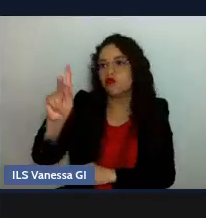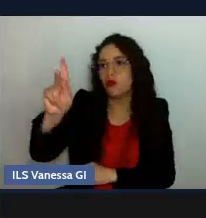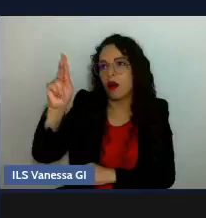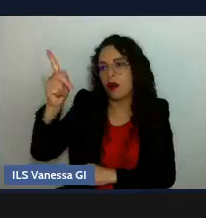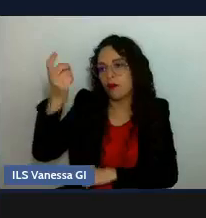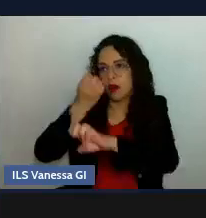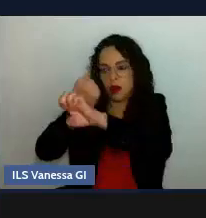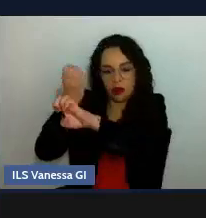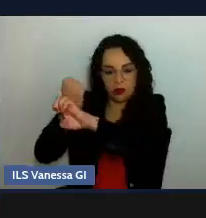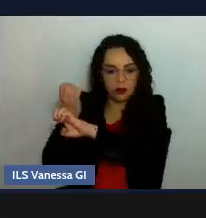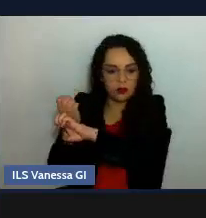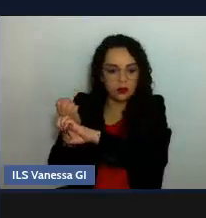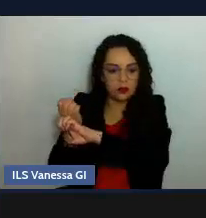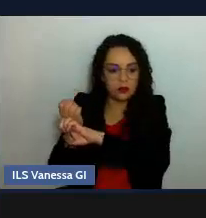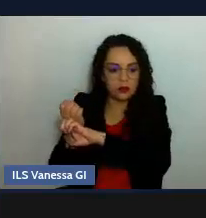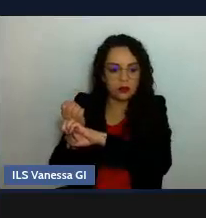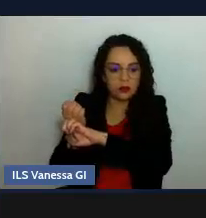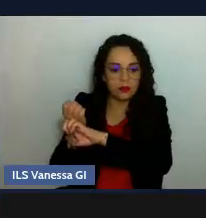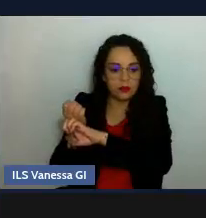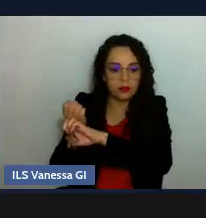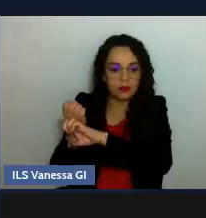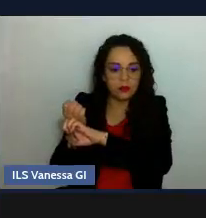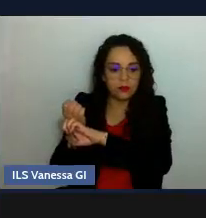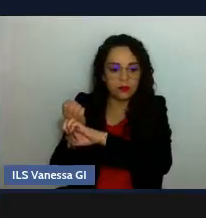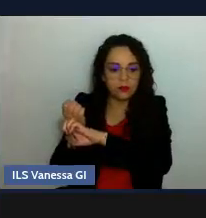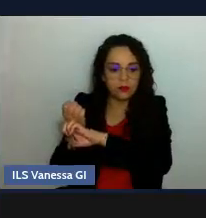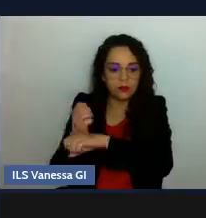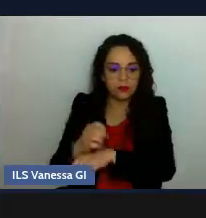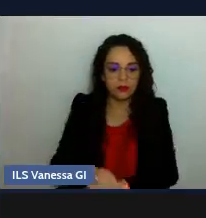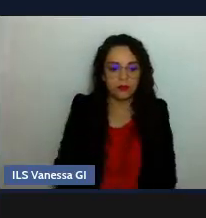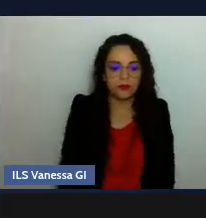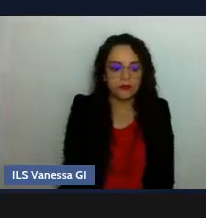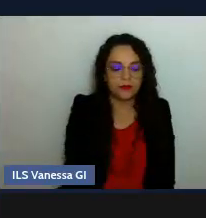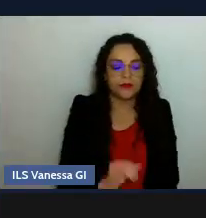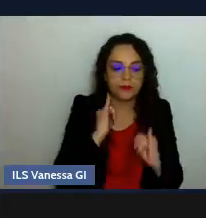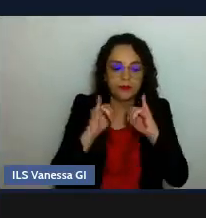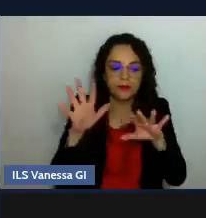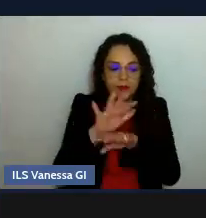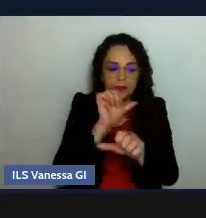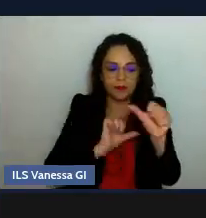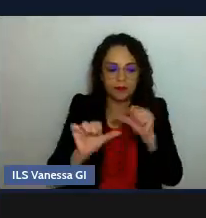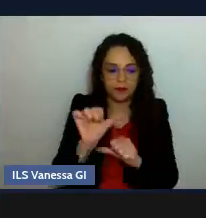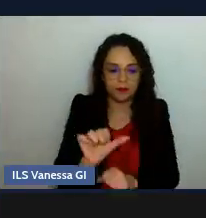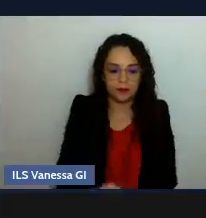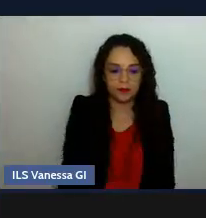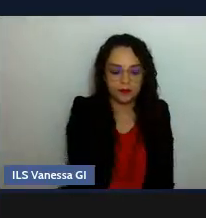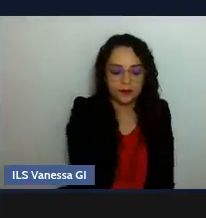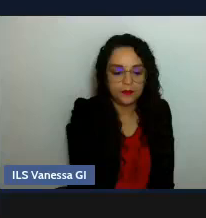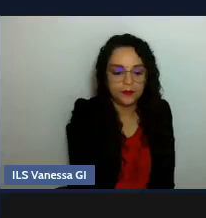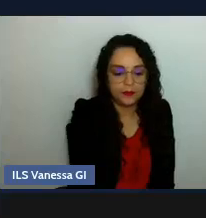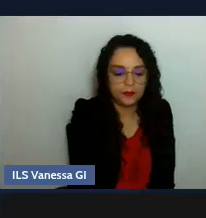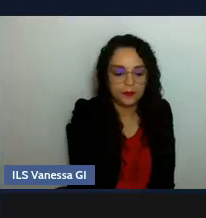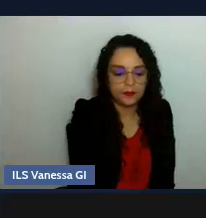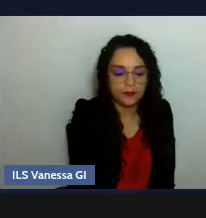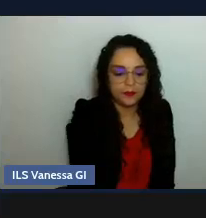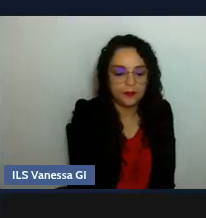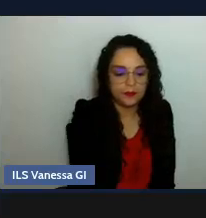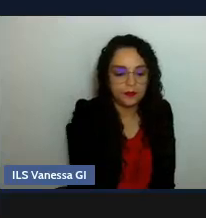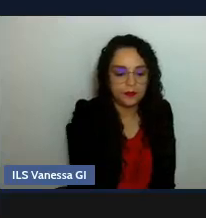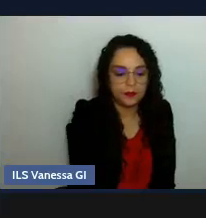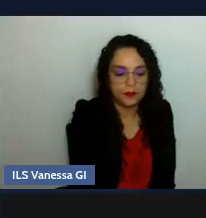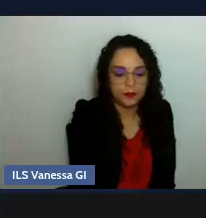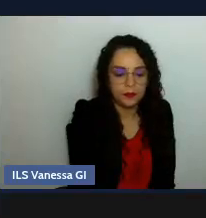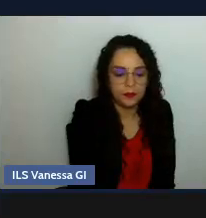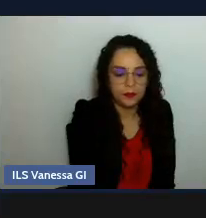pero muy bien. Se está transformando justo a este sistema universal de salud, se está dando el